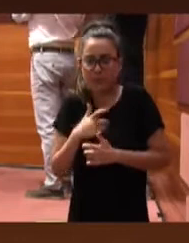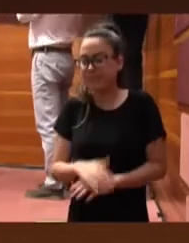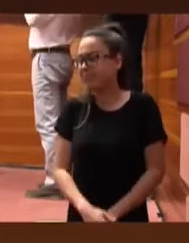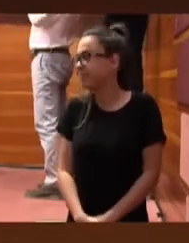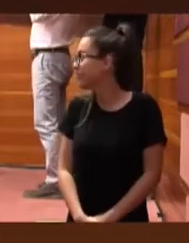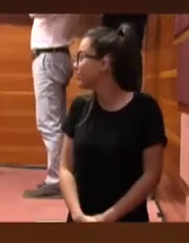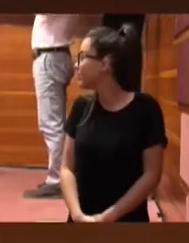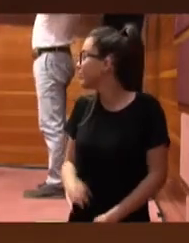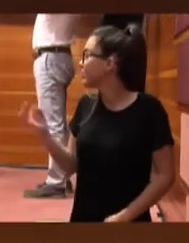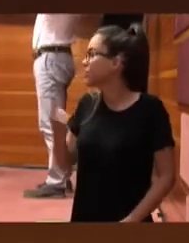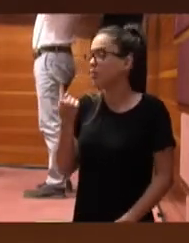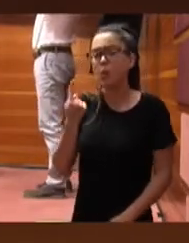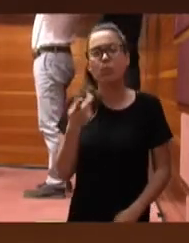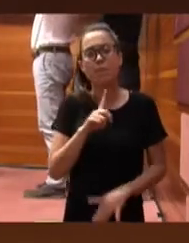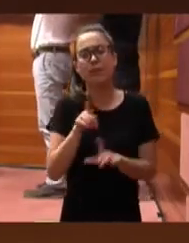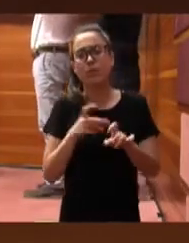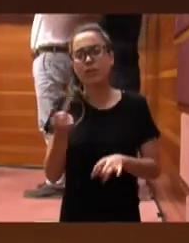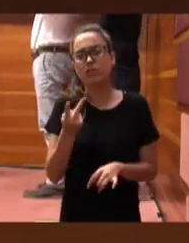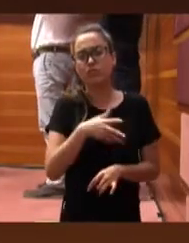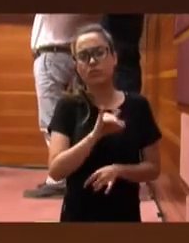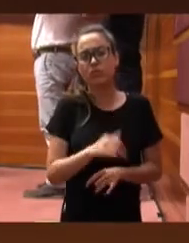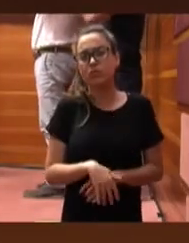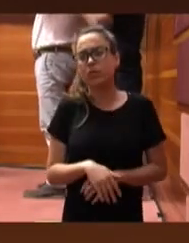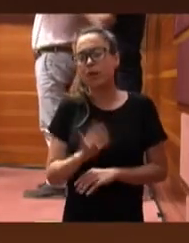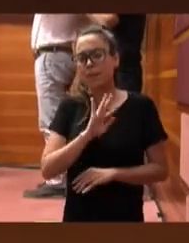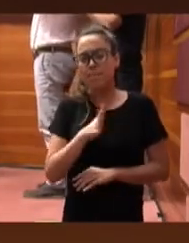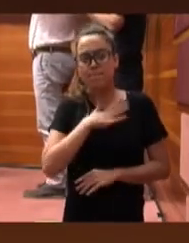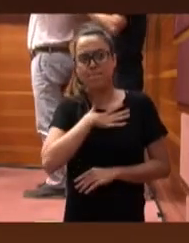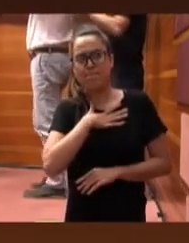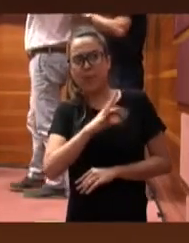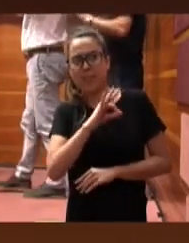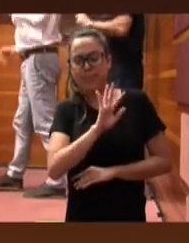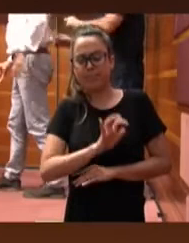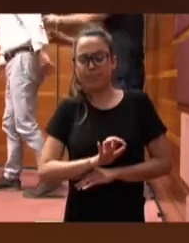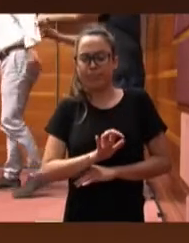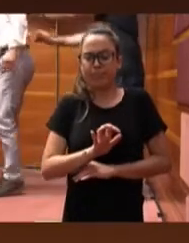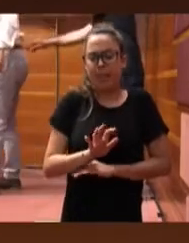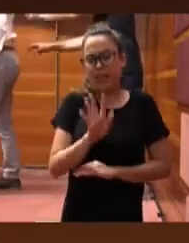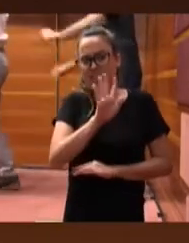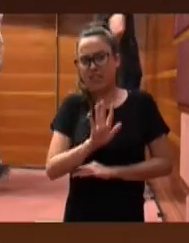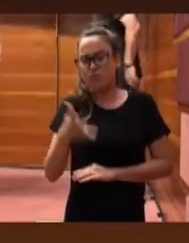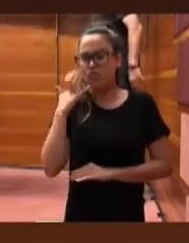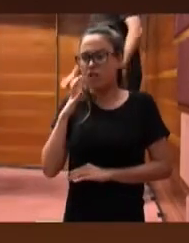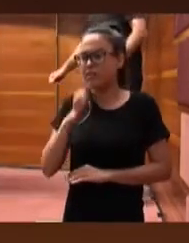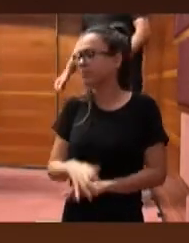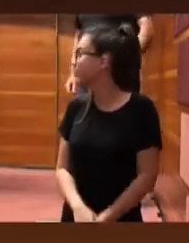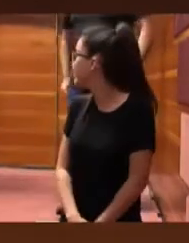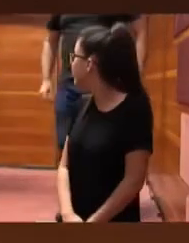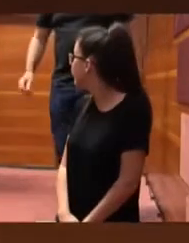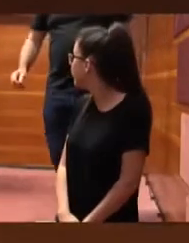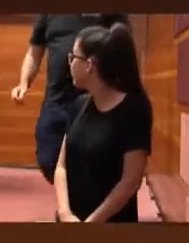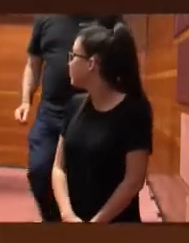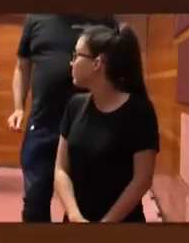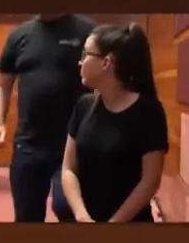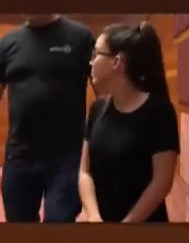que tengo una pregunta para ambos. ¿Sí? Dale, dale. Igual os parece un poco marciana, pero... Nos ponemos en plan bar. ¡Ay, qué bueno! Estás aquí. Saca la